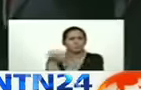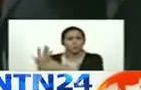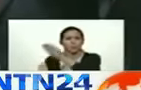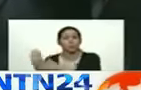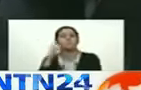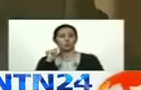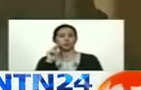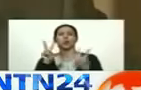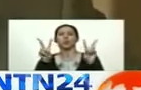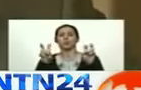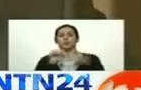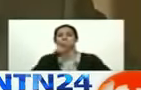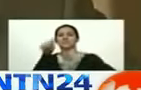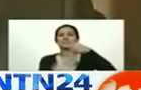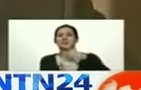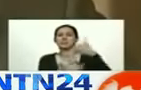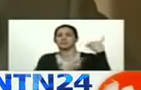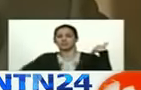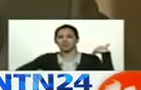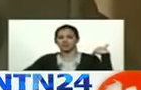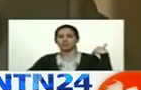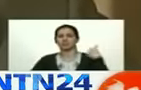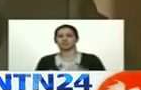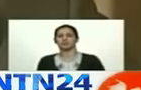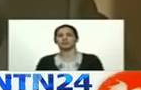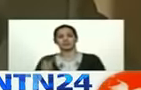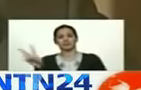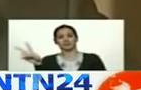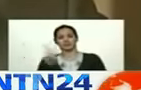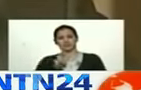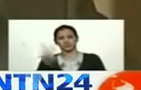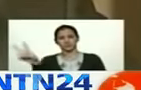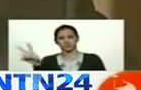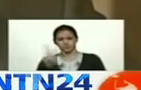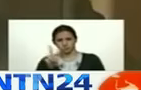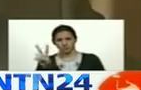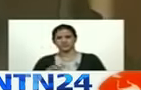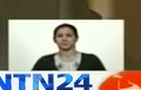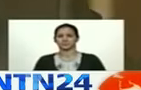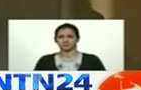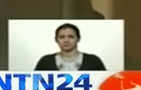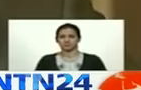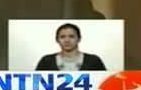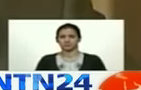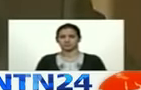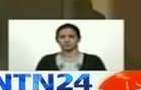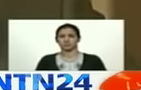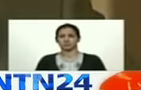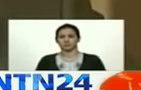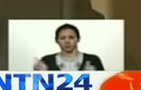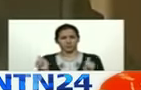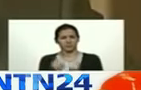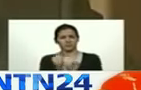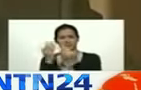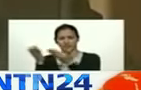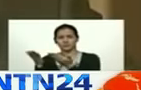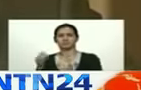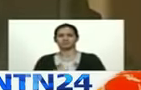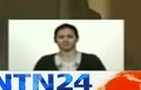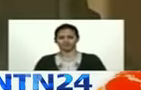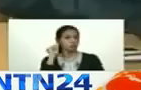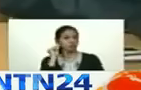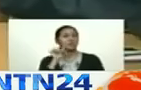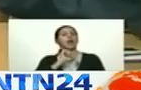a las críticas. Se trata de Aristóbulo Isturiz, quien se desempeñaba como gobernador del estado Anzoátegui y quien además había renunciado a la vicepresidencia del